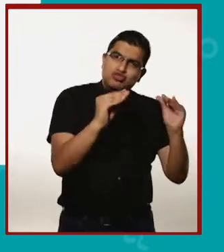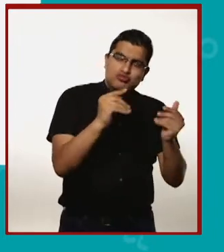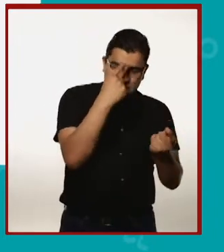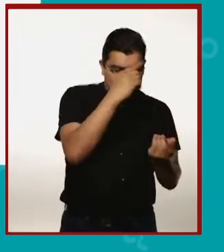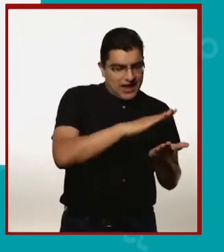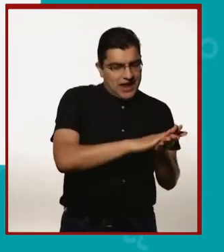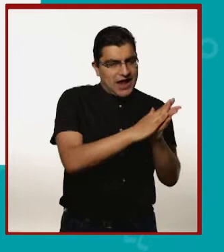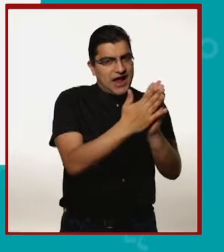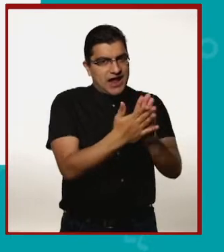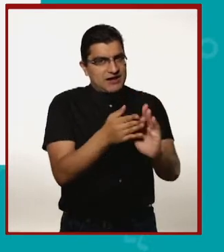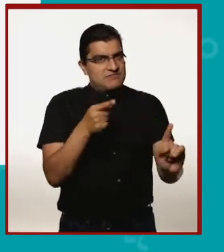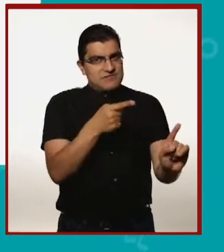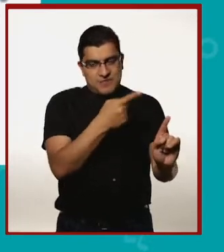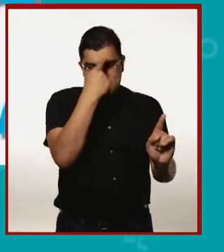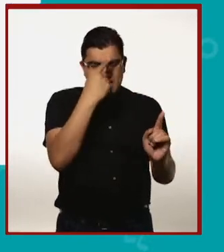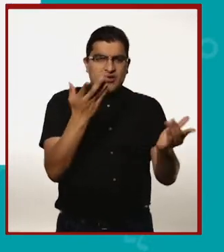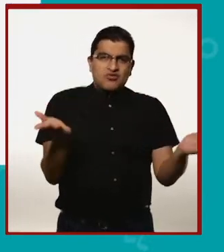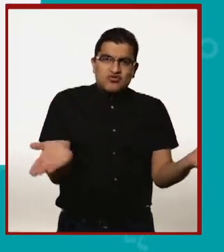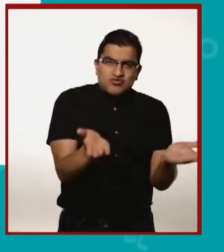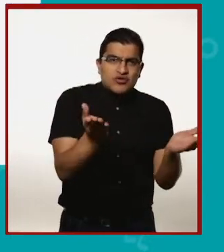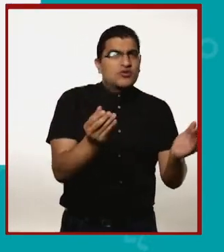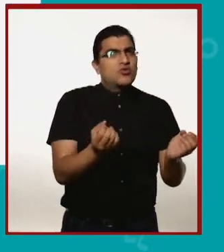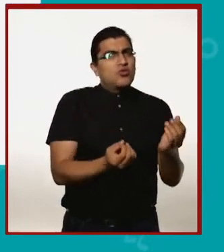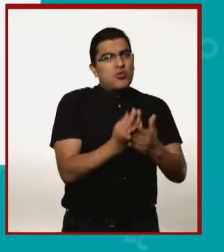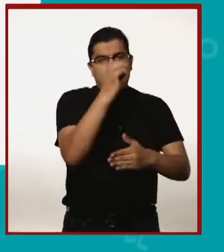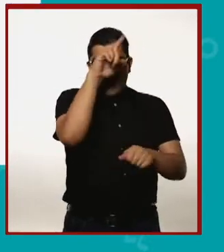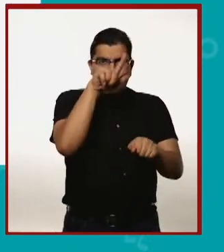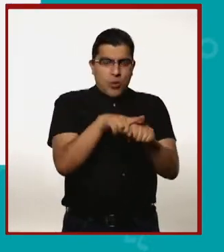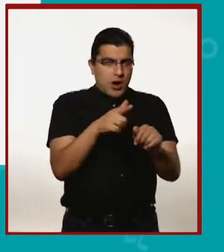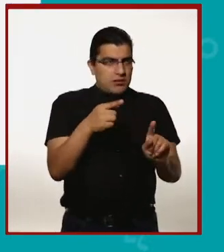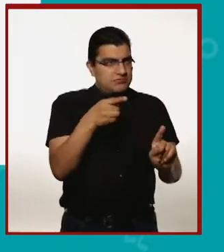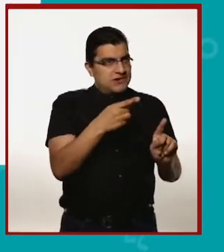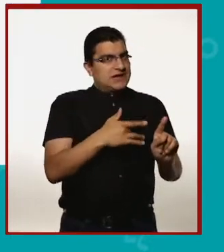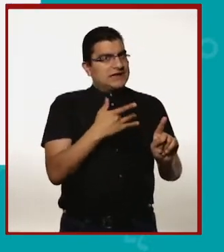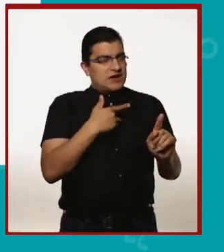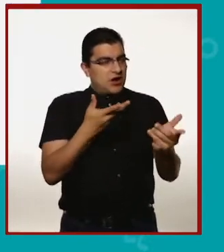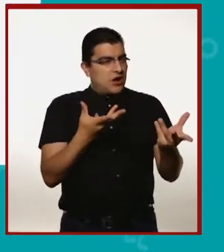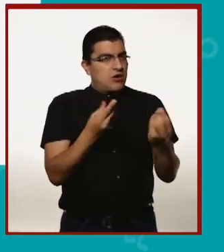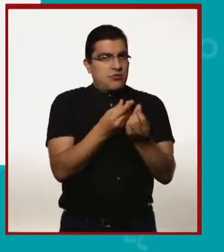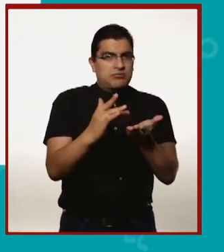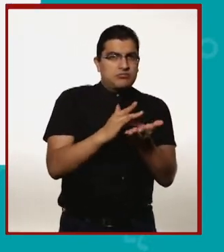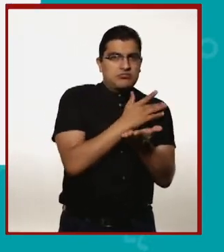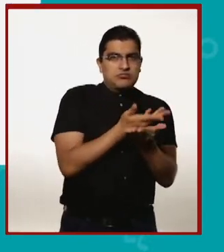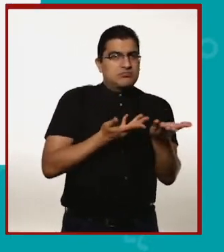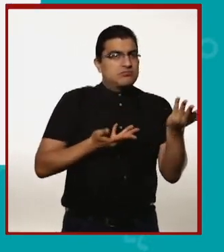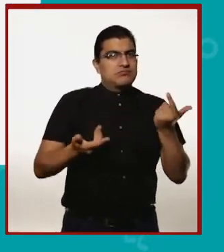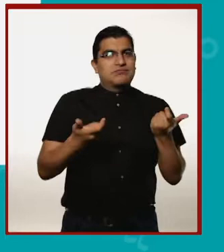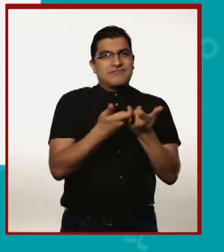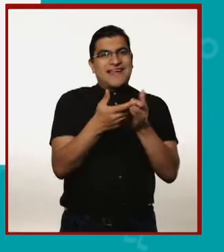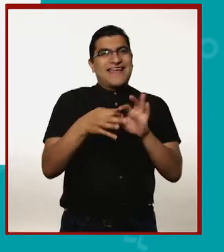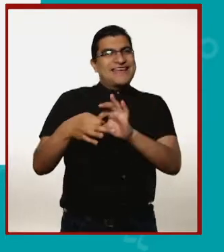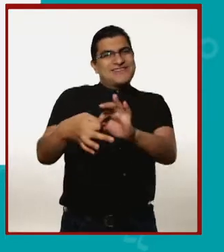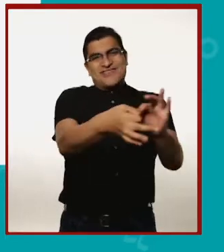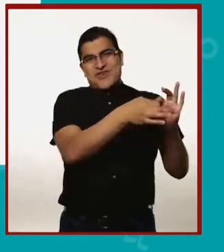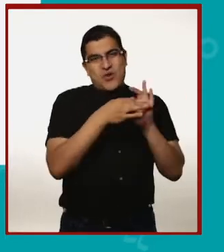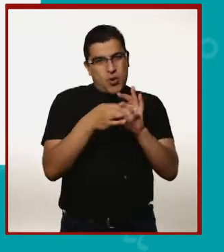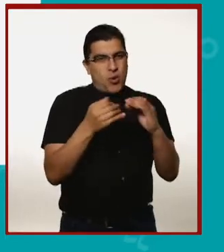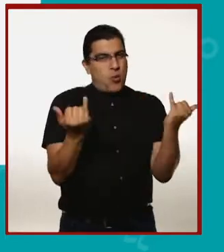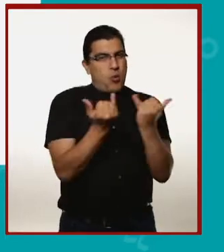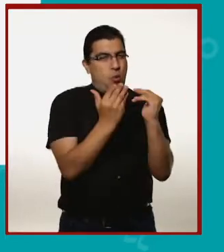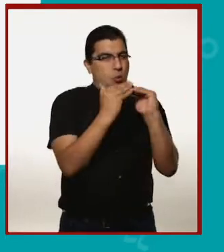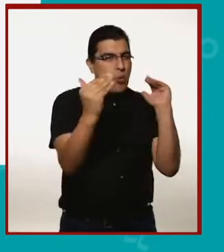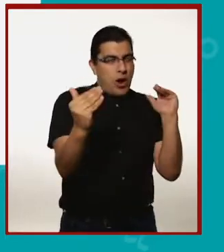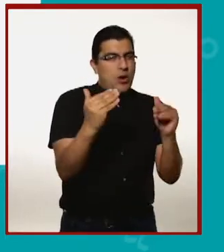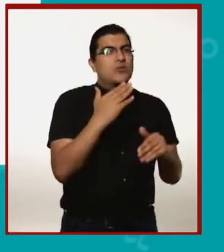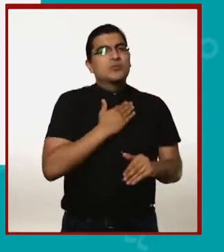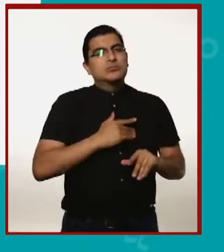transformación. Está llamada a generar una nueva cultura inspirada en la solidaridad, la igualdad, la